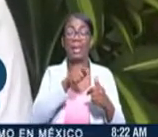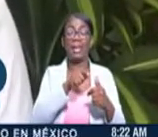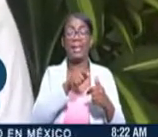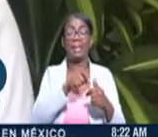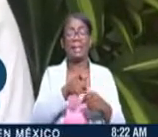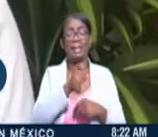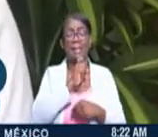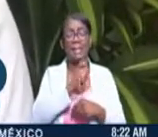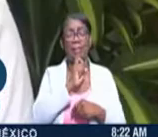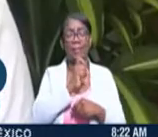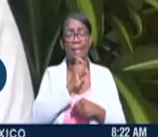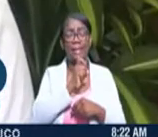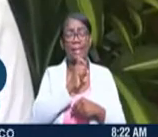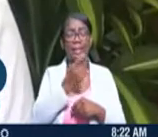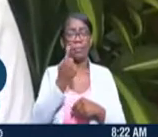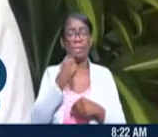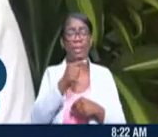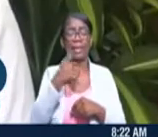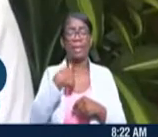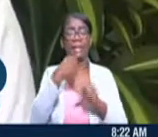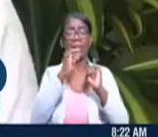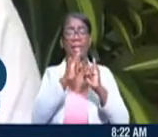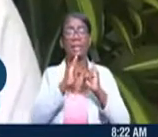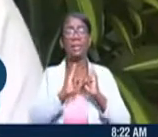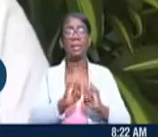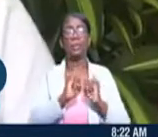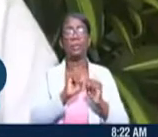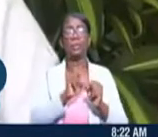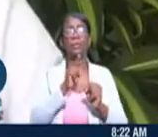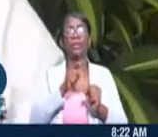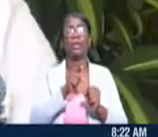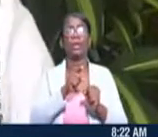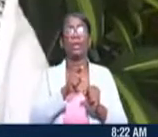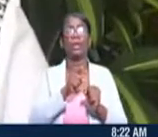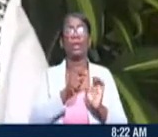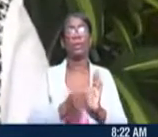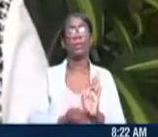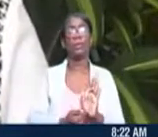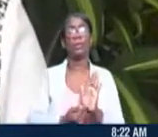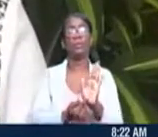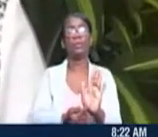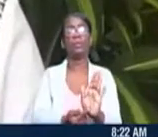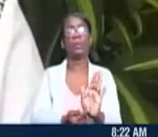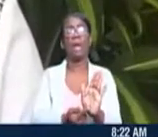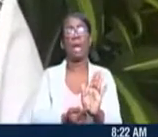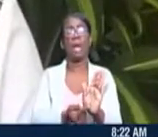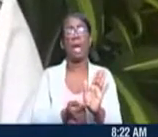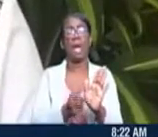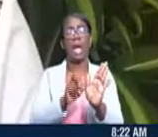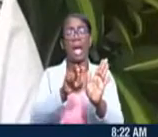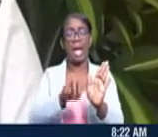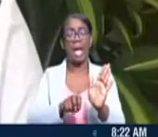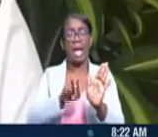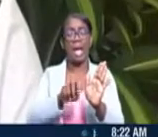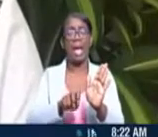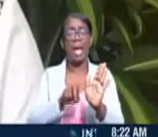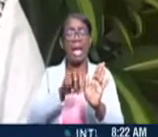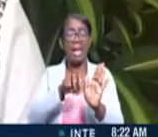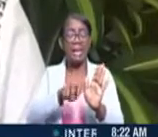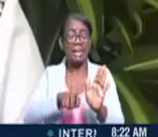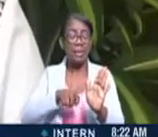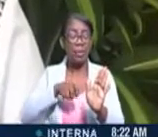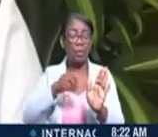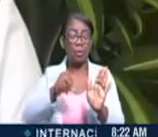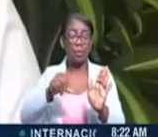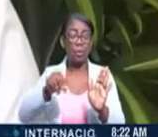tiene la institución, pero estamos comprometidos con darle la cara al agricultor, y el pescador forma parte de ese